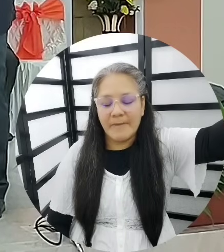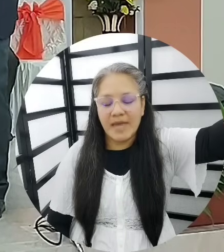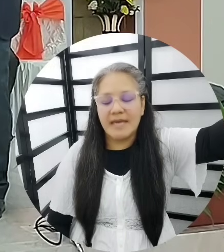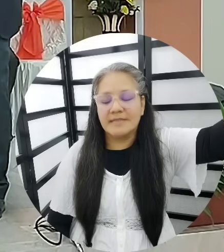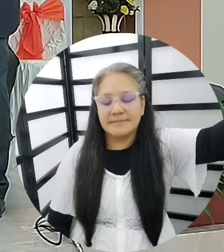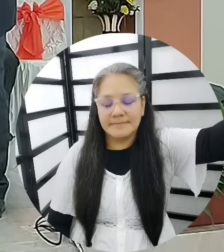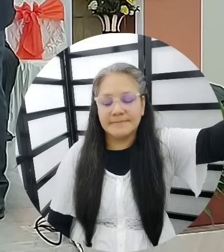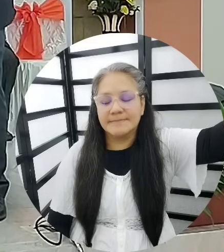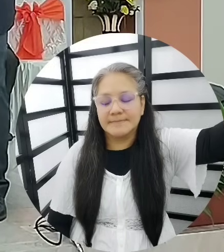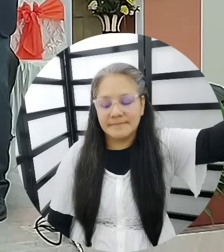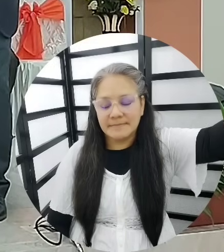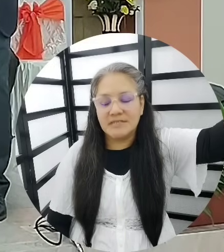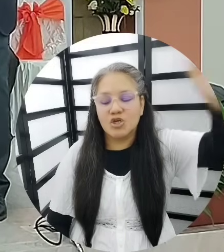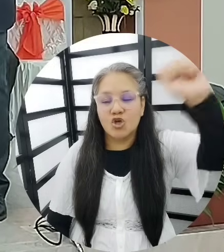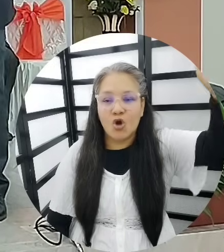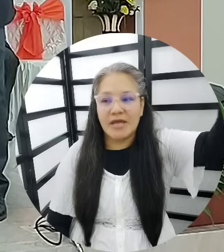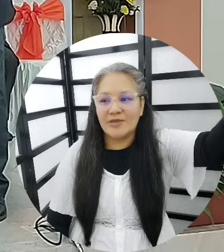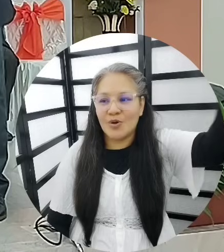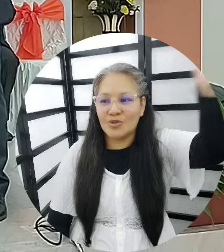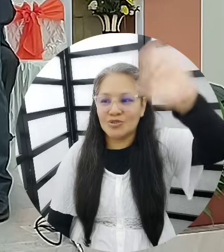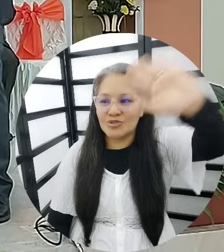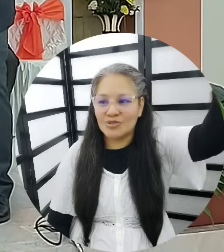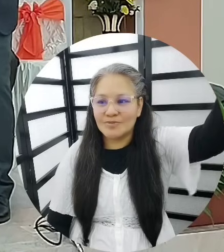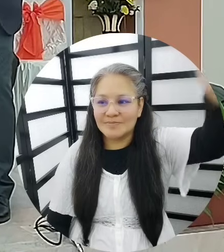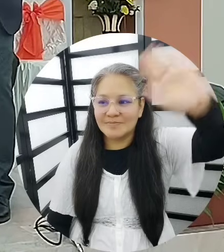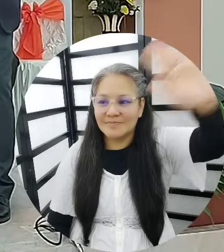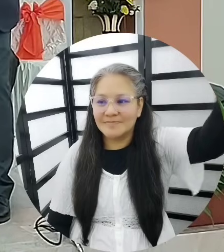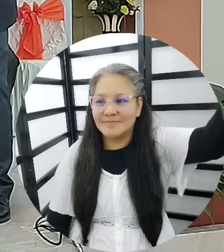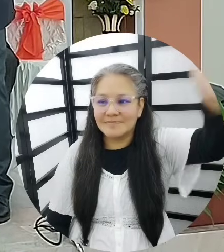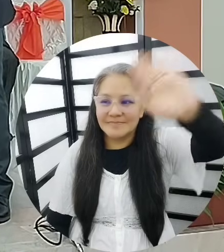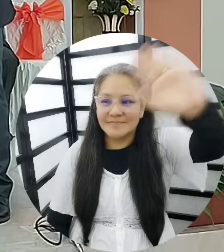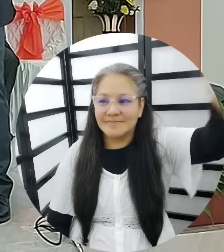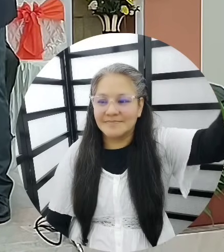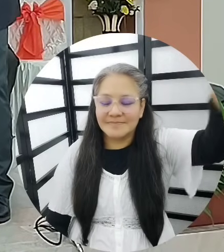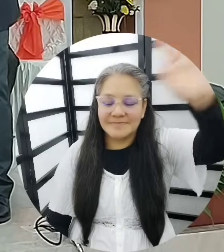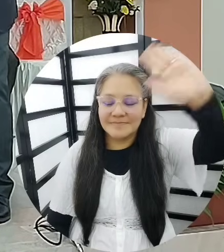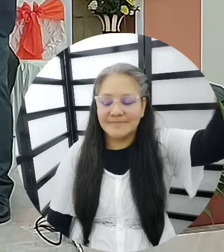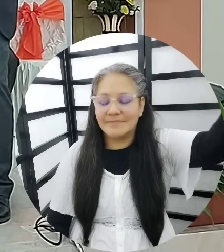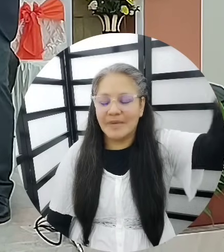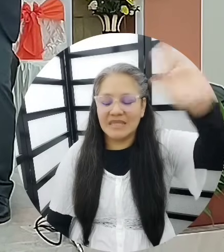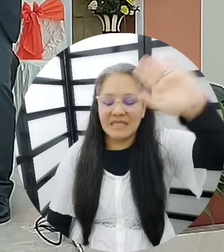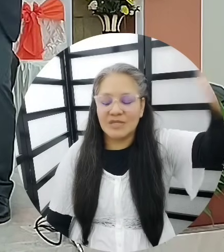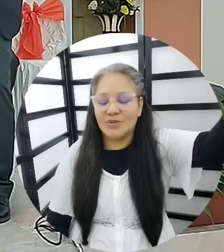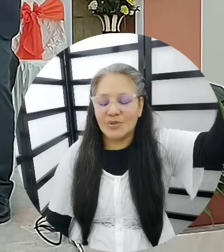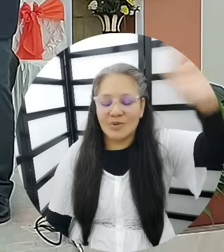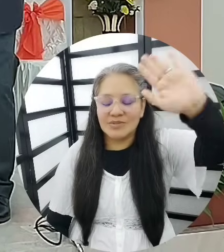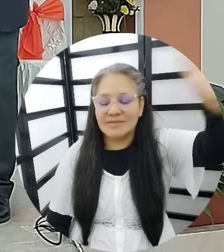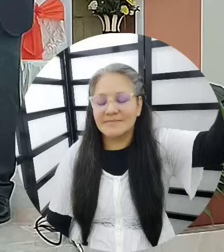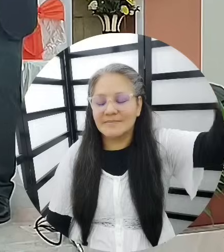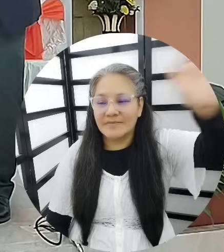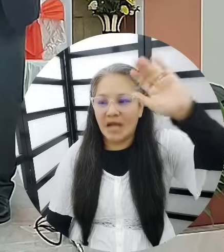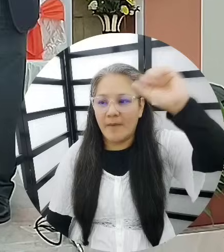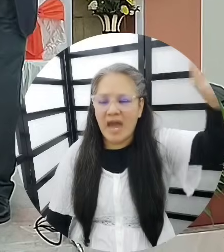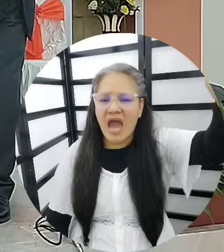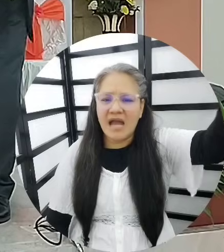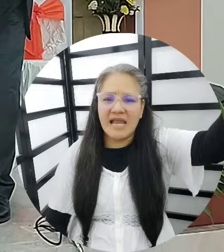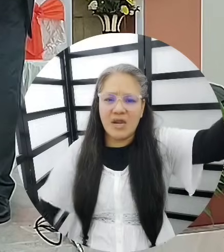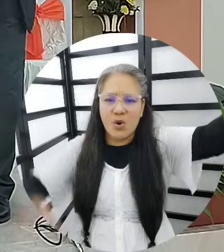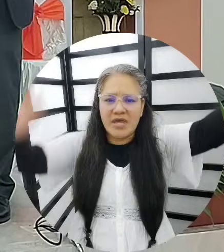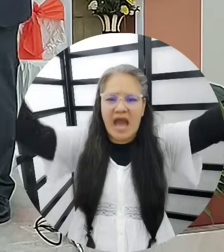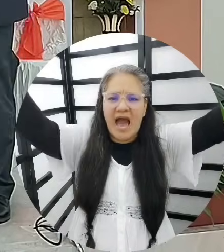que mirar con los ojos de la fe, con los ojos del Espíritu, entender la palabra